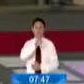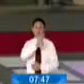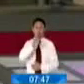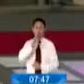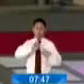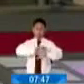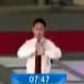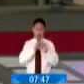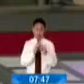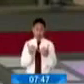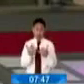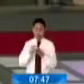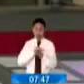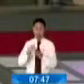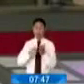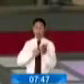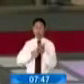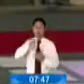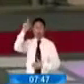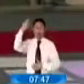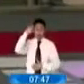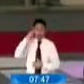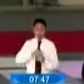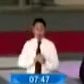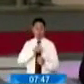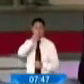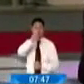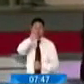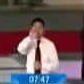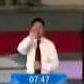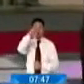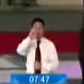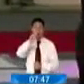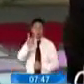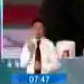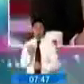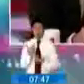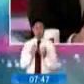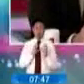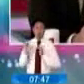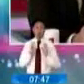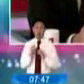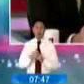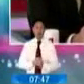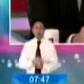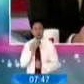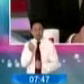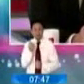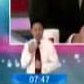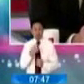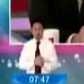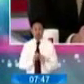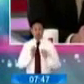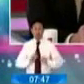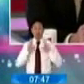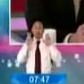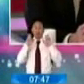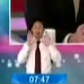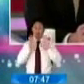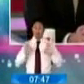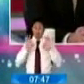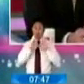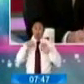7 de la mañana, tiempo de recibir a la ministra de Gobierno, María Paula Romo. Vamos a hablar rápidamente, señora ministra, de algunos temas de interés en los